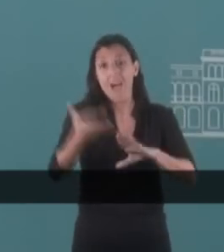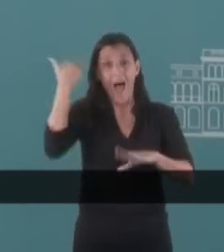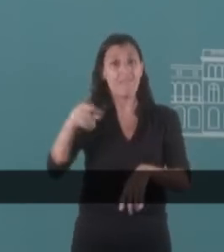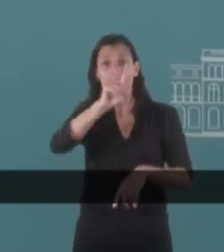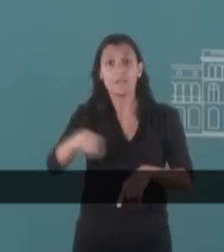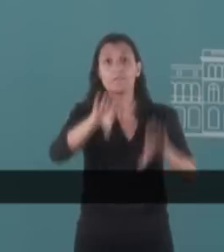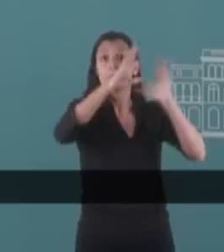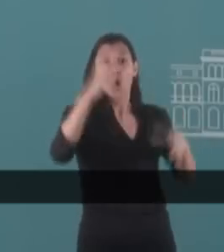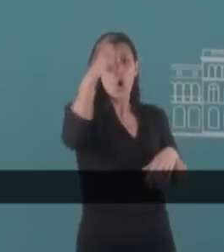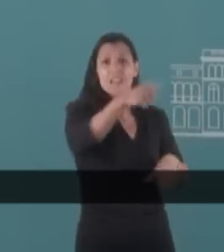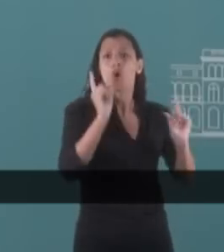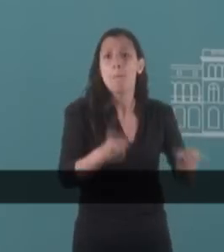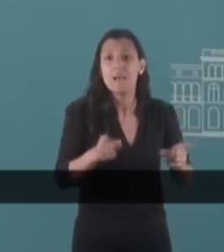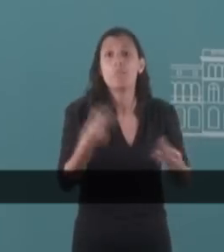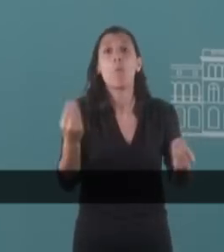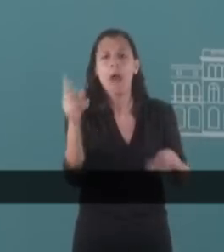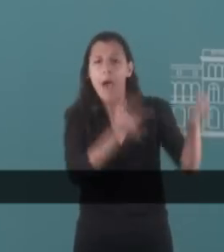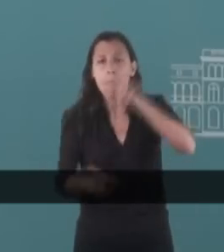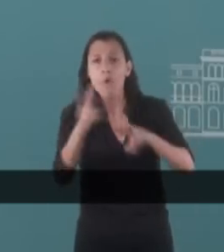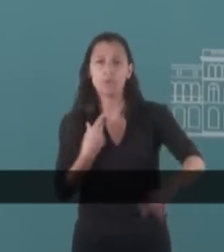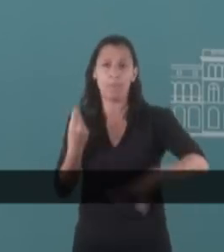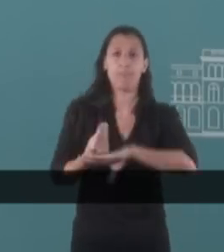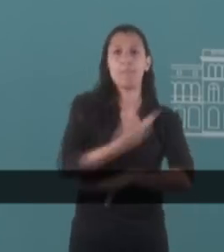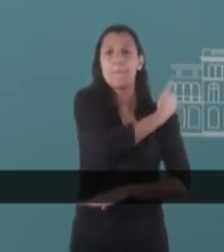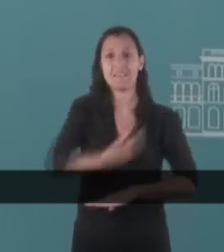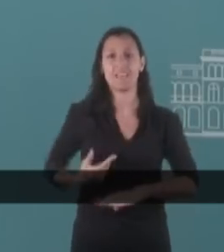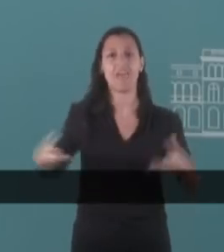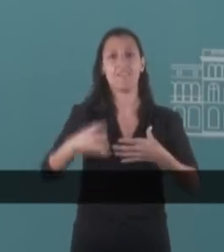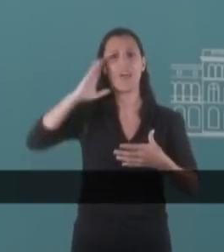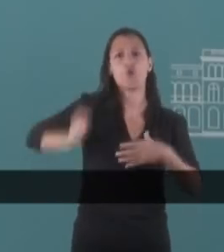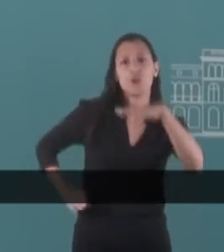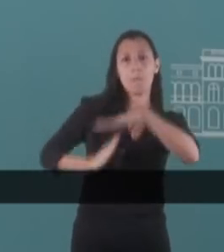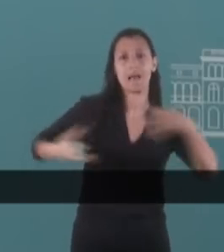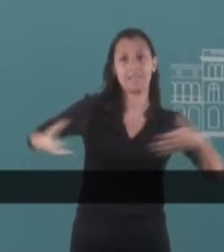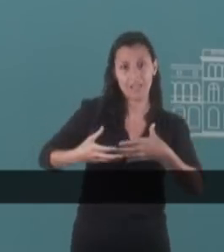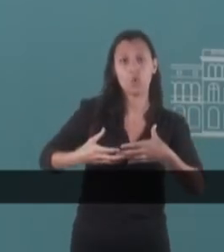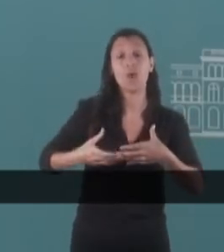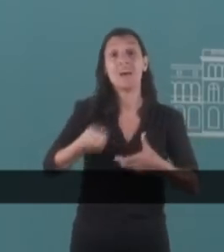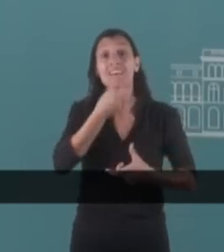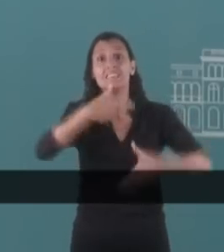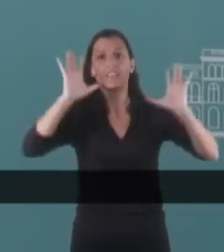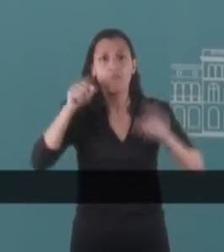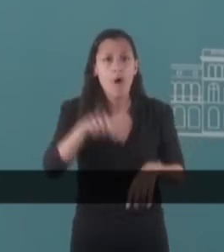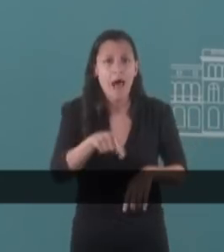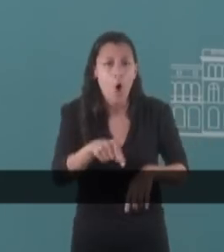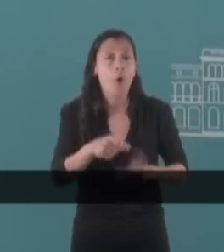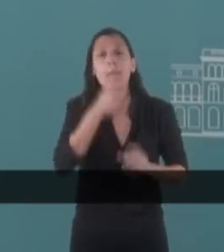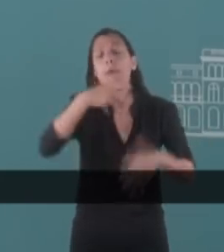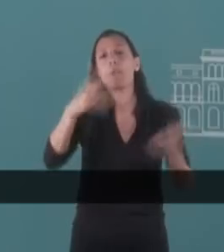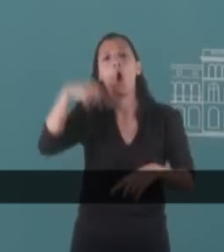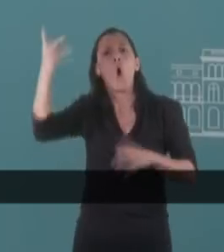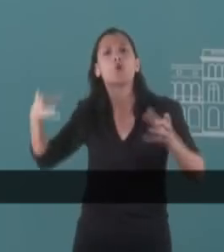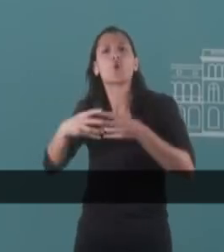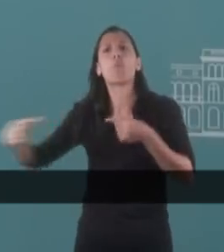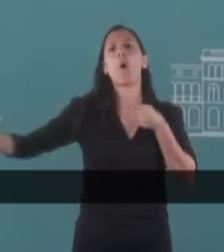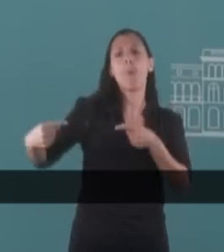Congreso y todo esto para autoproclamarse presidente del Consejo de la Magistratura. Realmente, si estuviéramos viendo esto hecho de parte de otro poder, digamos,